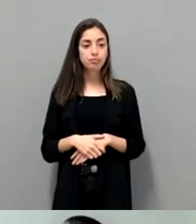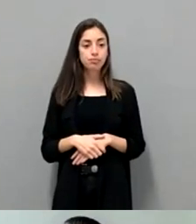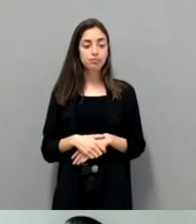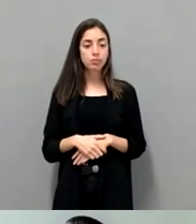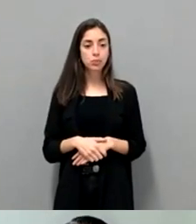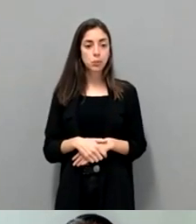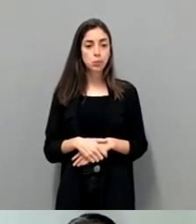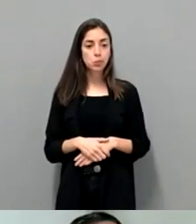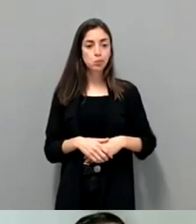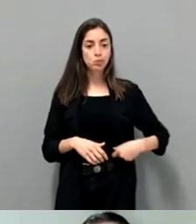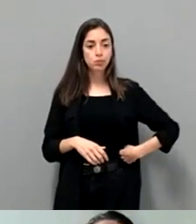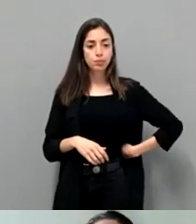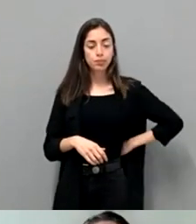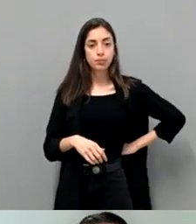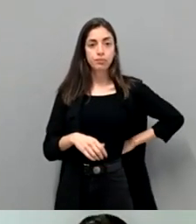atendía.